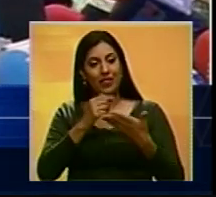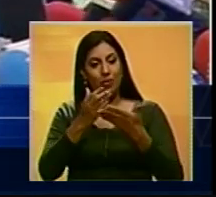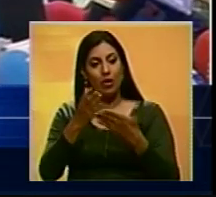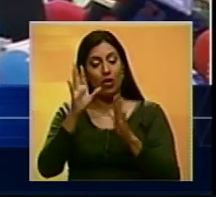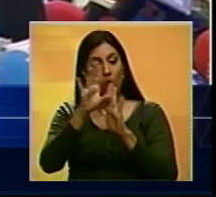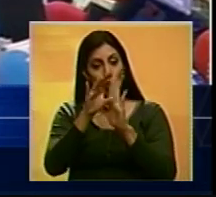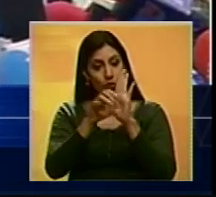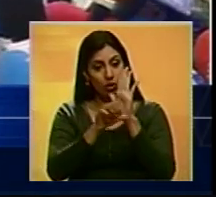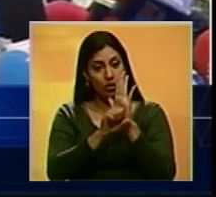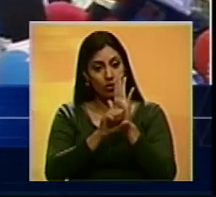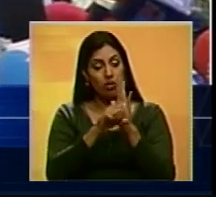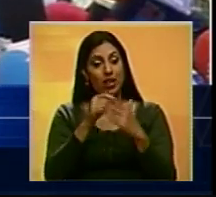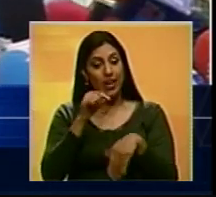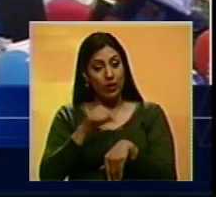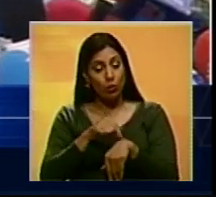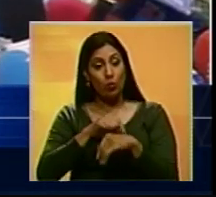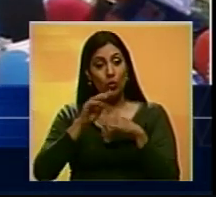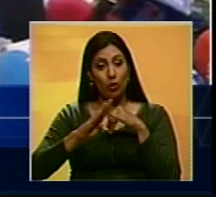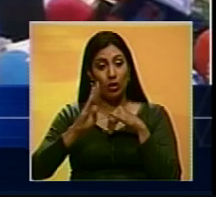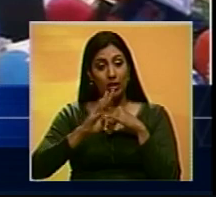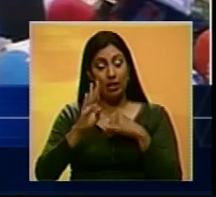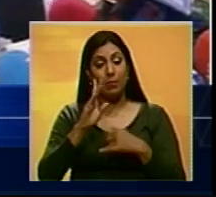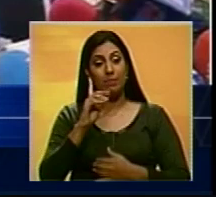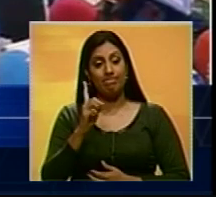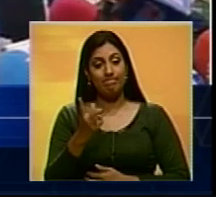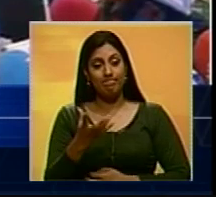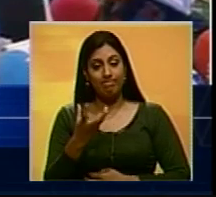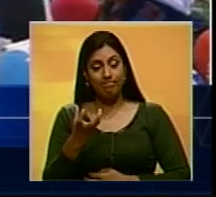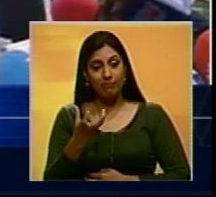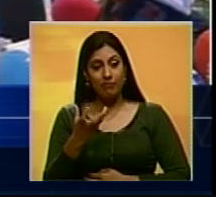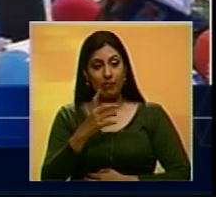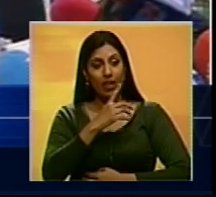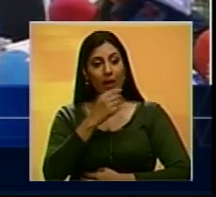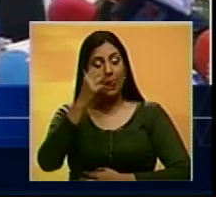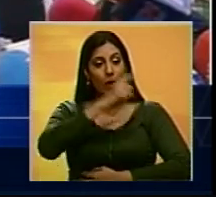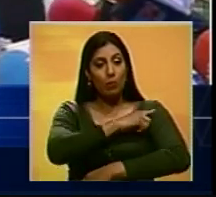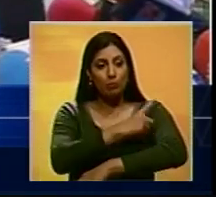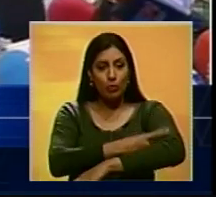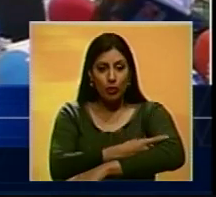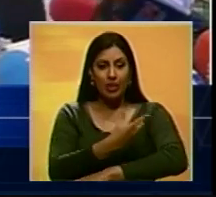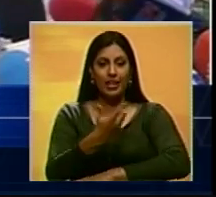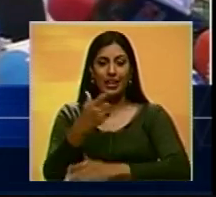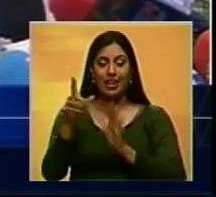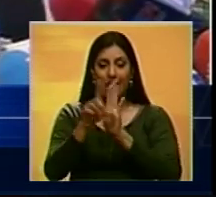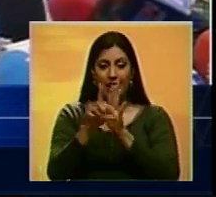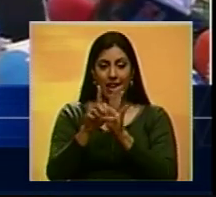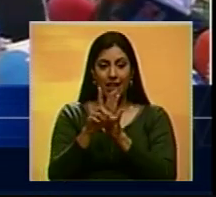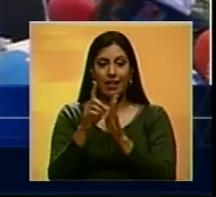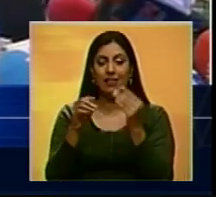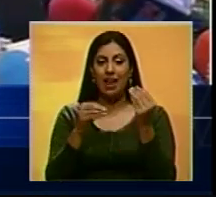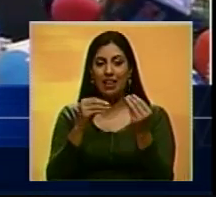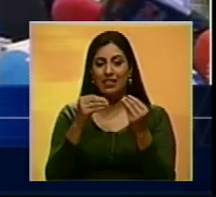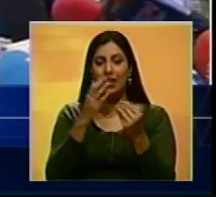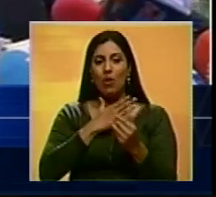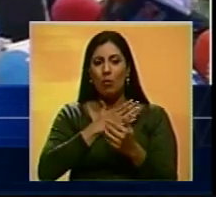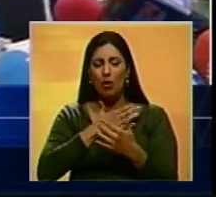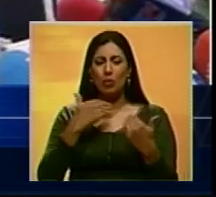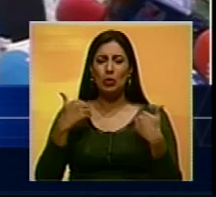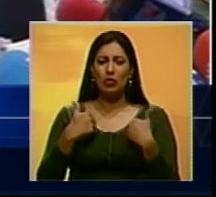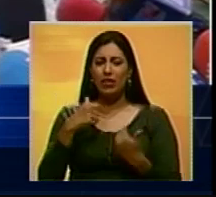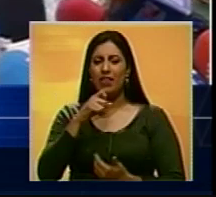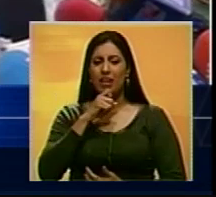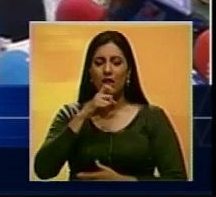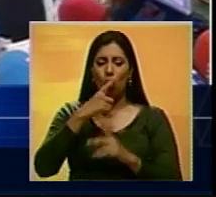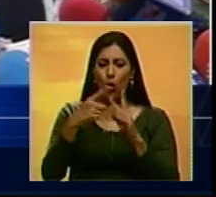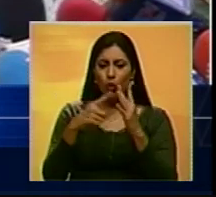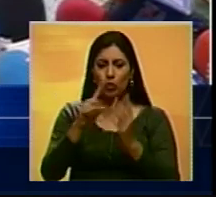la Constitución, que en estos últimos tiempos ha sido el Poder Legislativo ha sido vapuleado por parte del